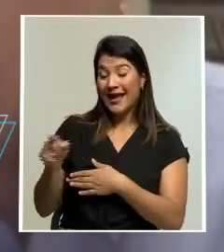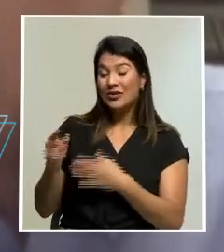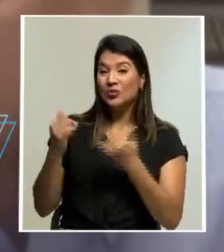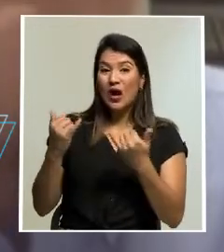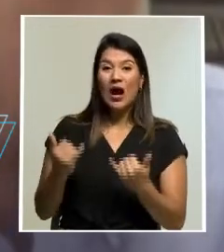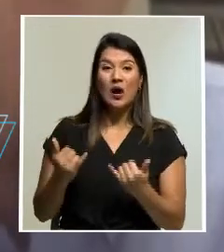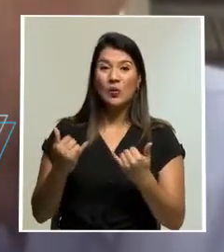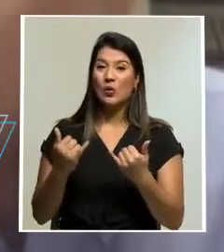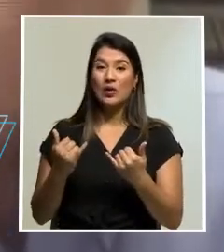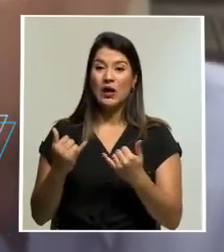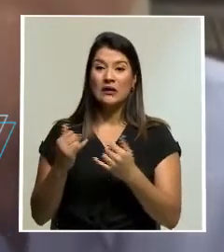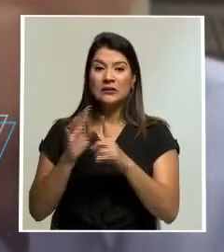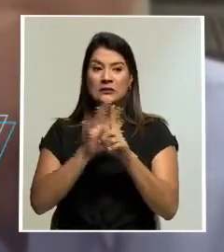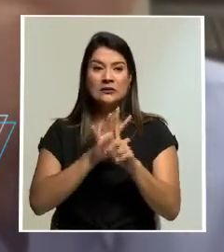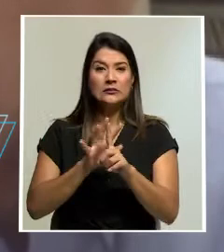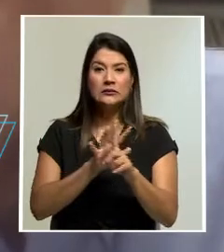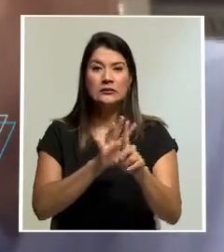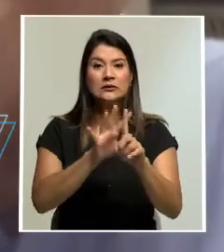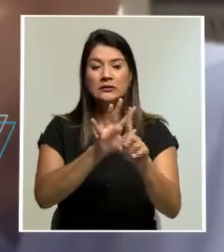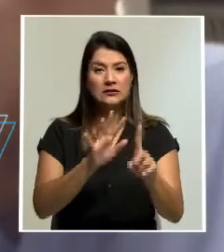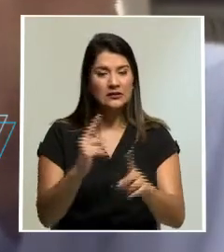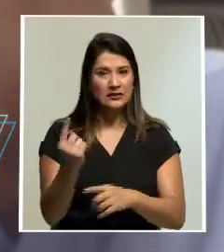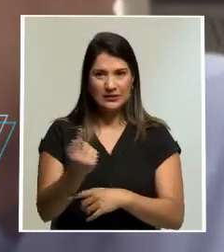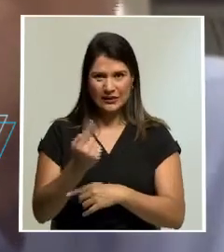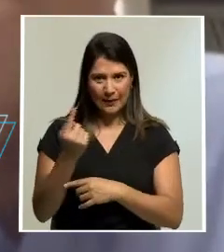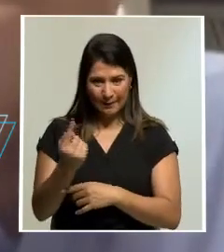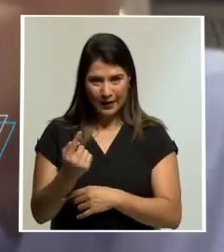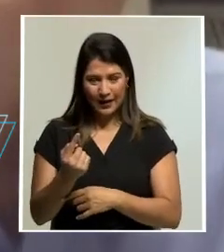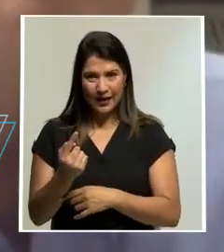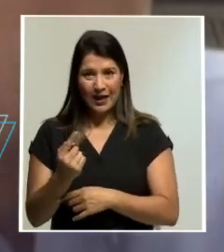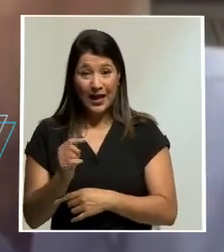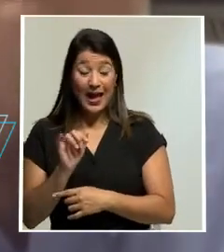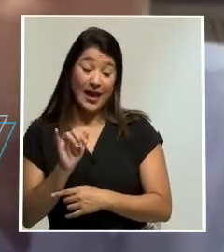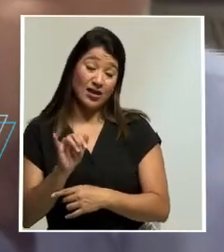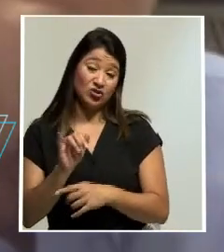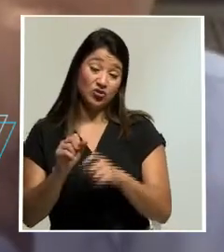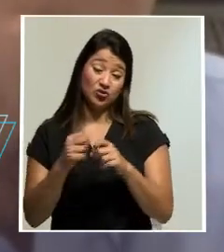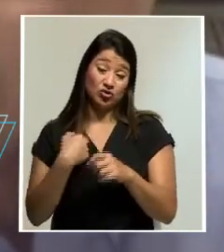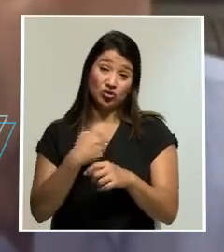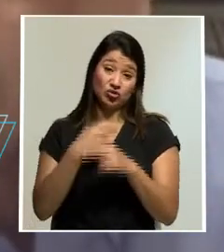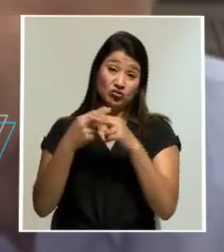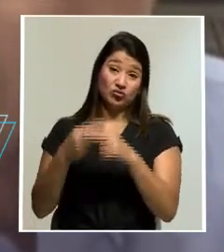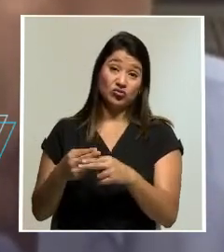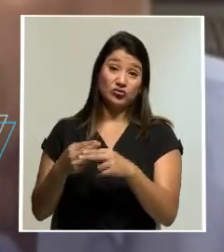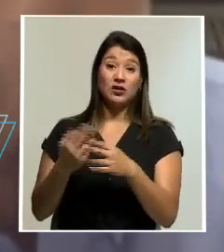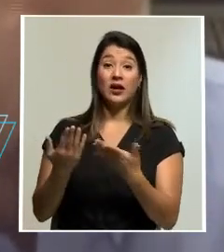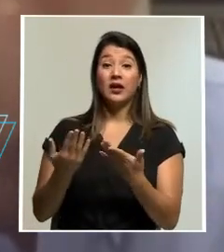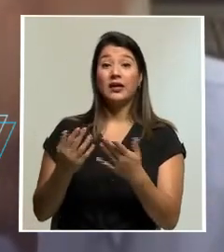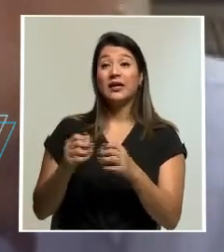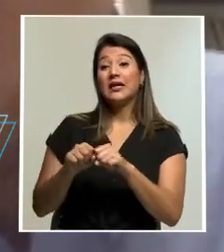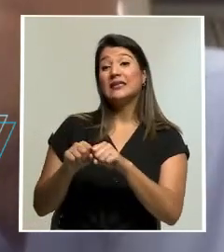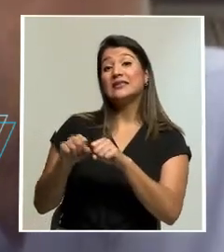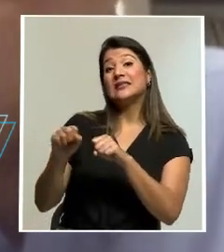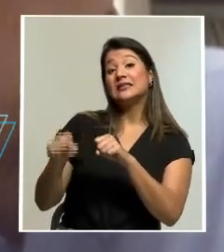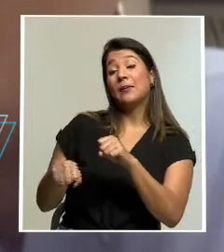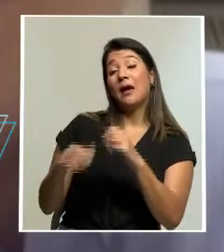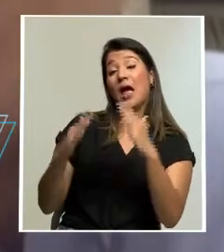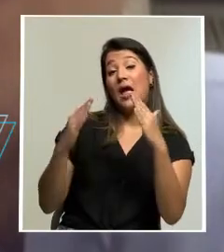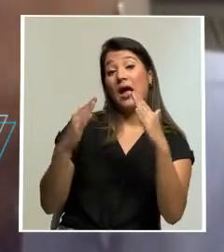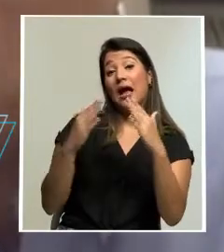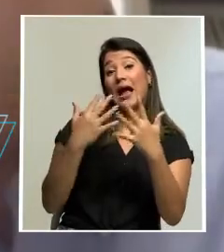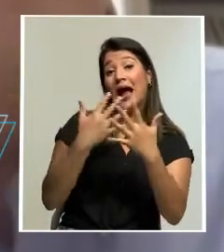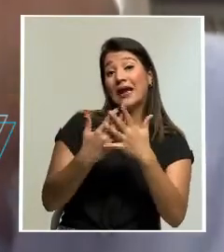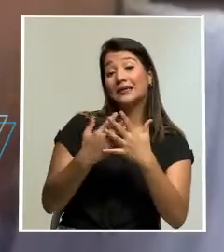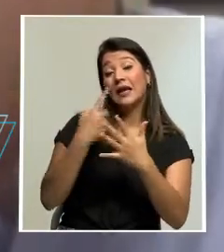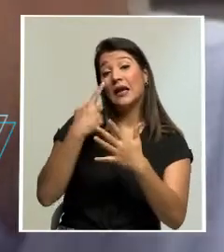asediados de manera permanente. Es lo que nosotros llamamos este régimen de casa por cárcel de facto. Menciono